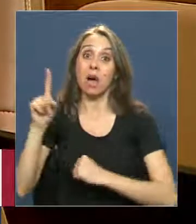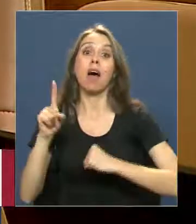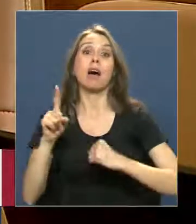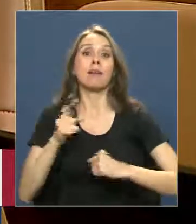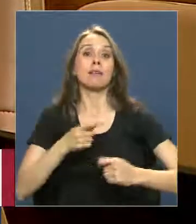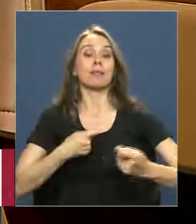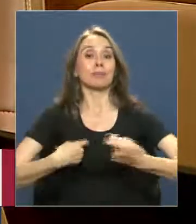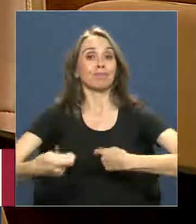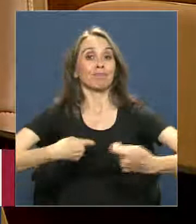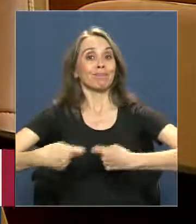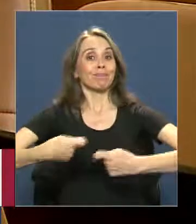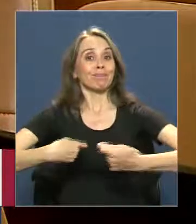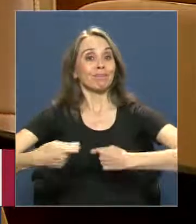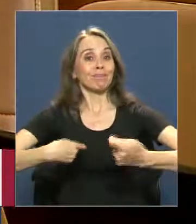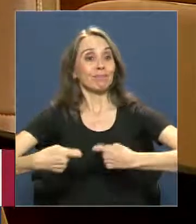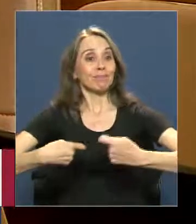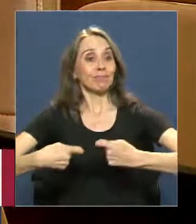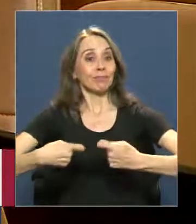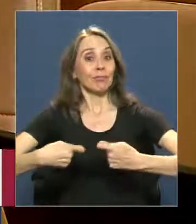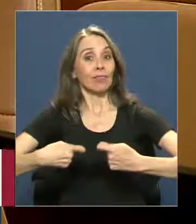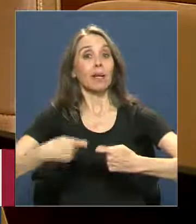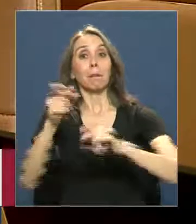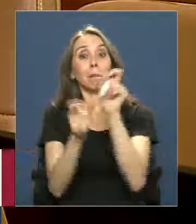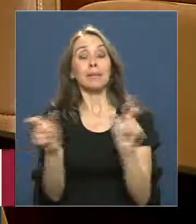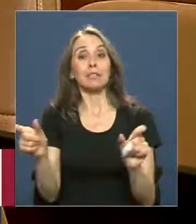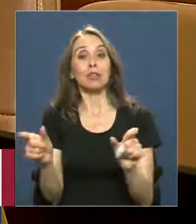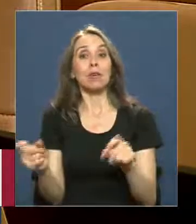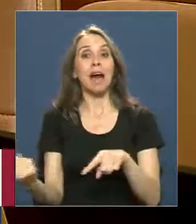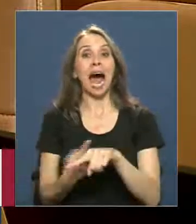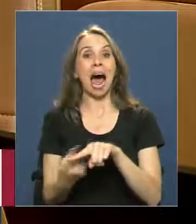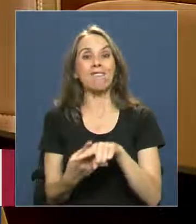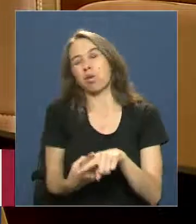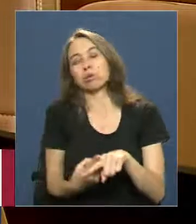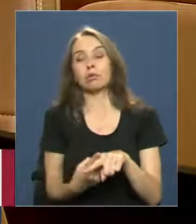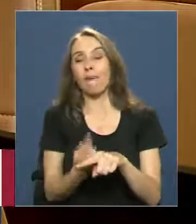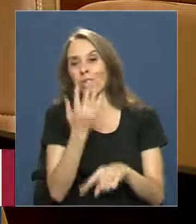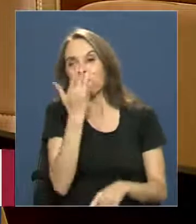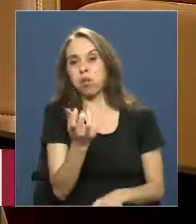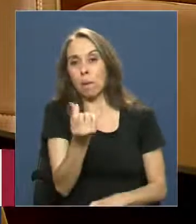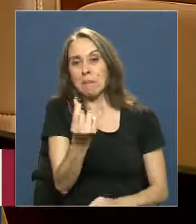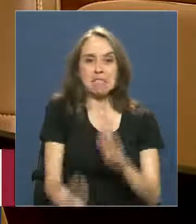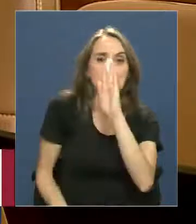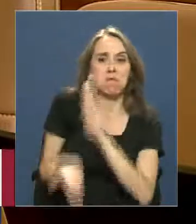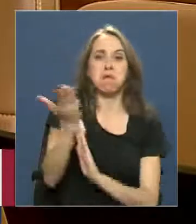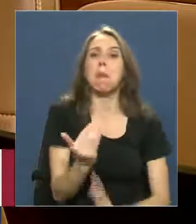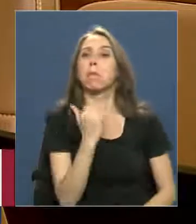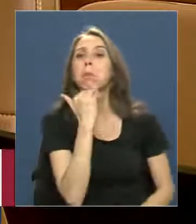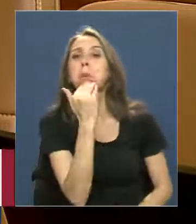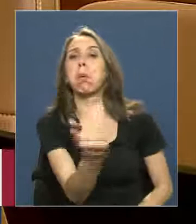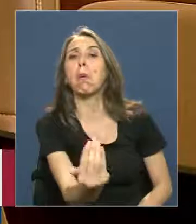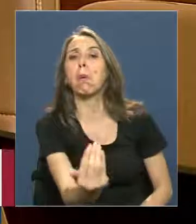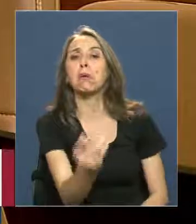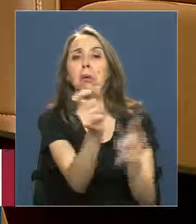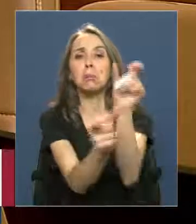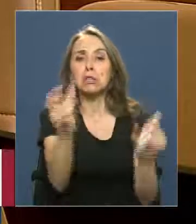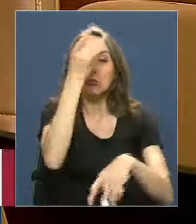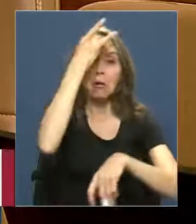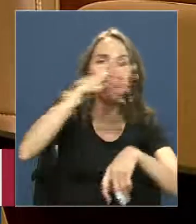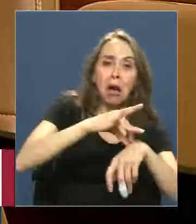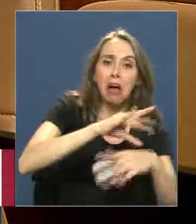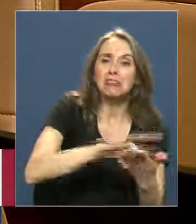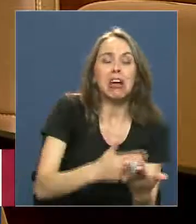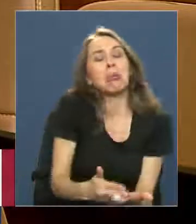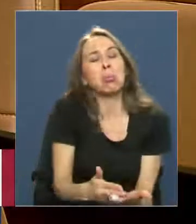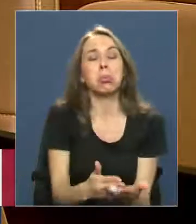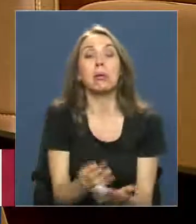parte de alguna gente que ha tenido un comportamiento inescrupuloso en esta materia y no le ha importado, parece, la salud de las personas, sino que le ha